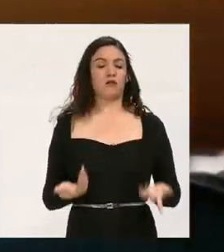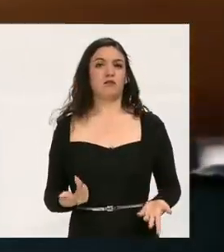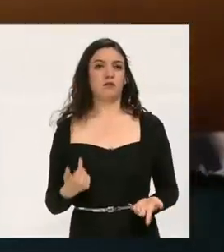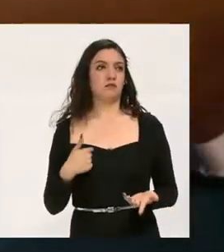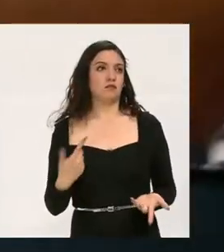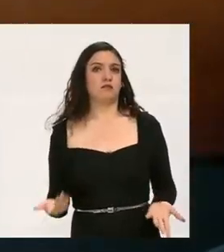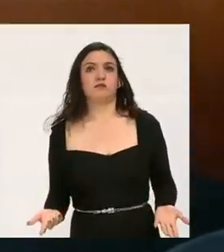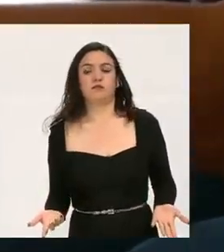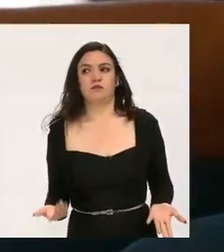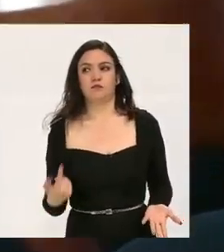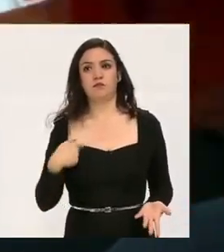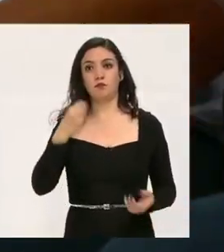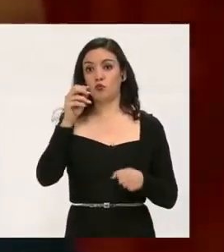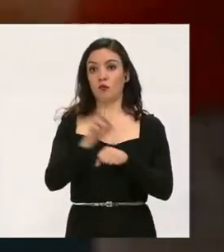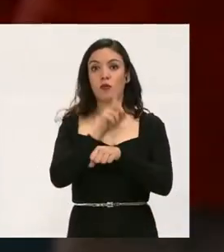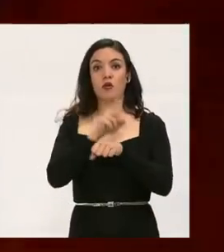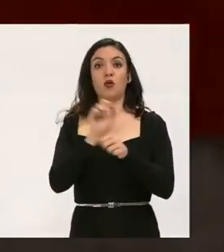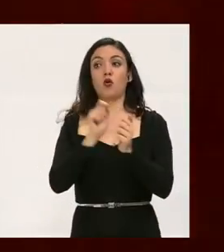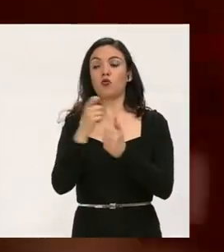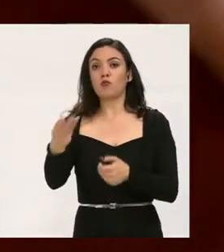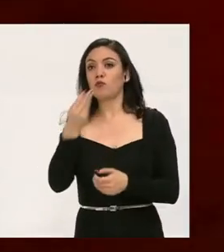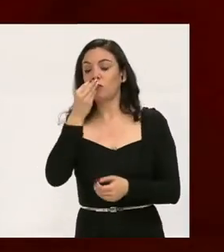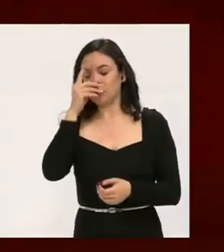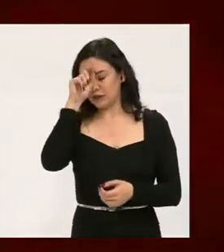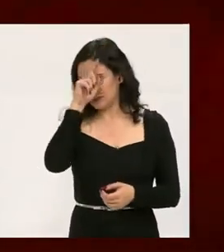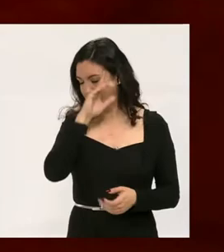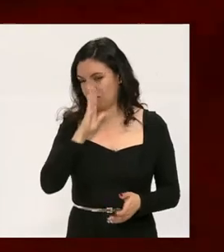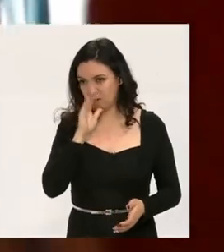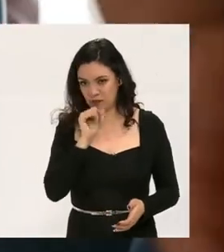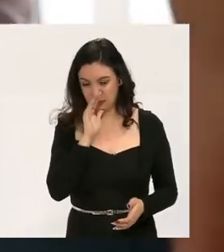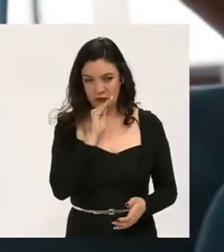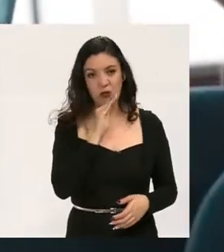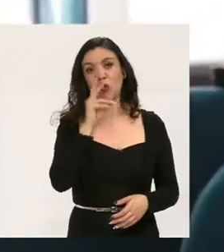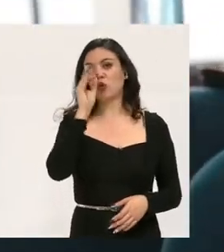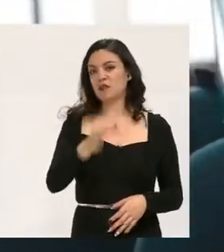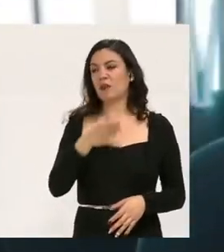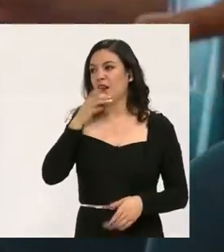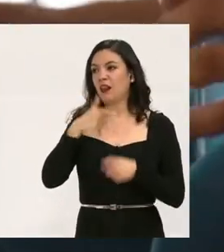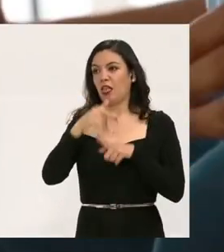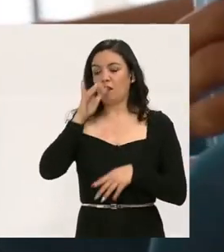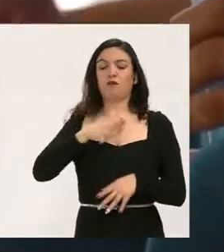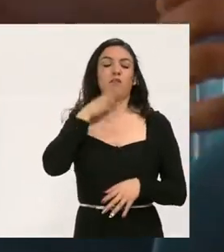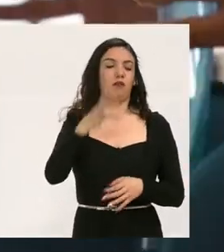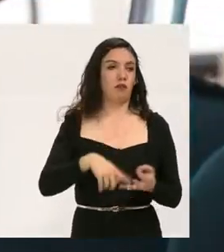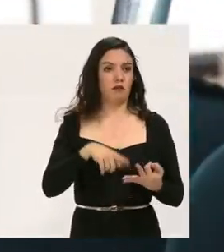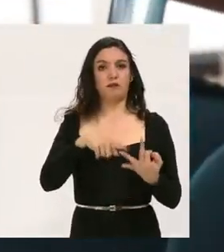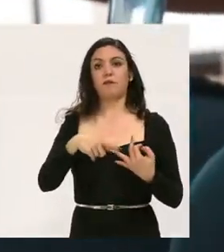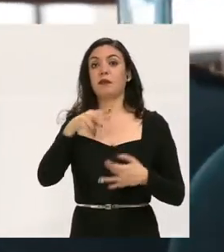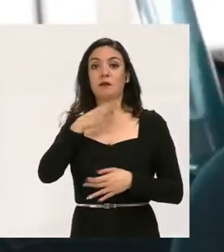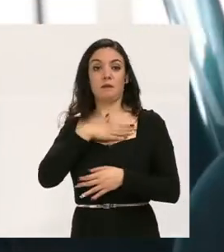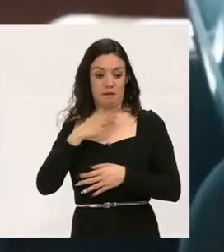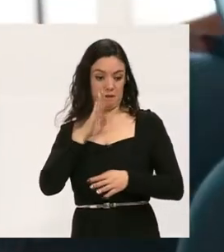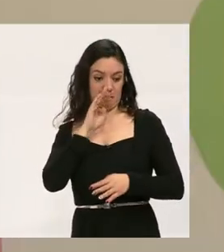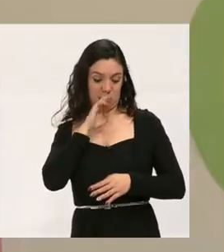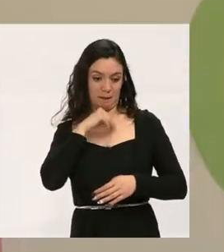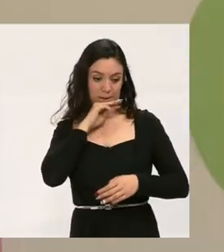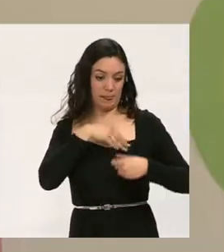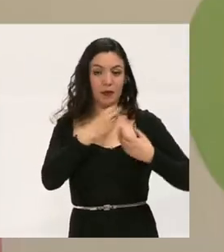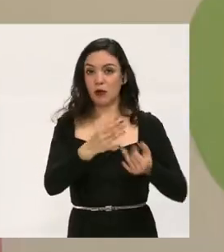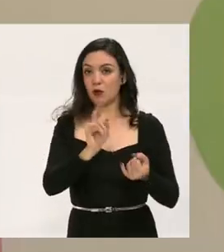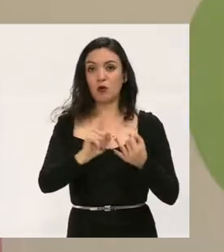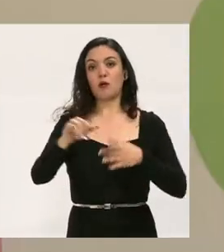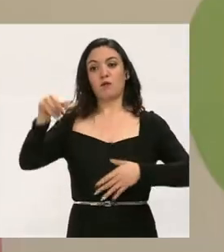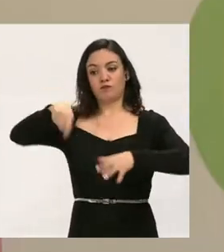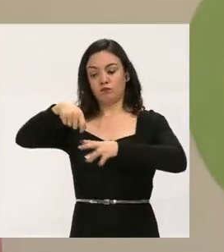lloraba lloró teníamos tantos problemas con su alimentación porque no aceptaba ninguna leche ni materna